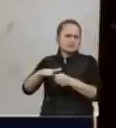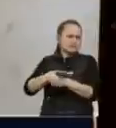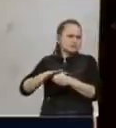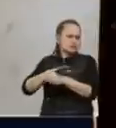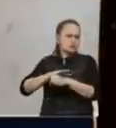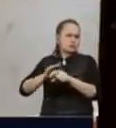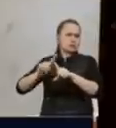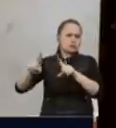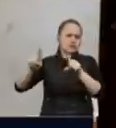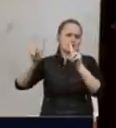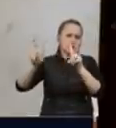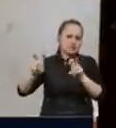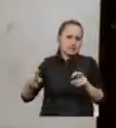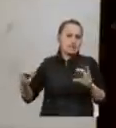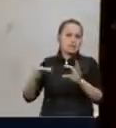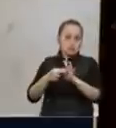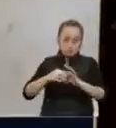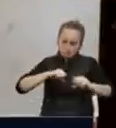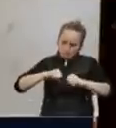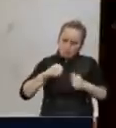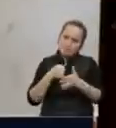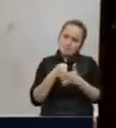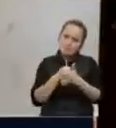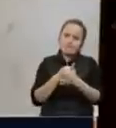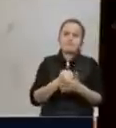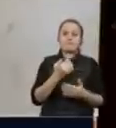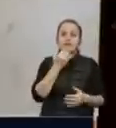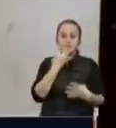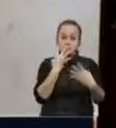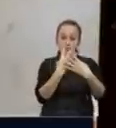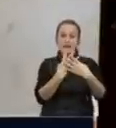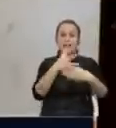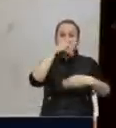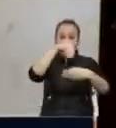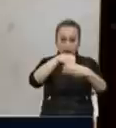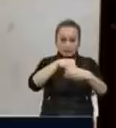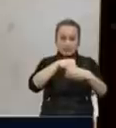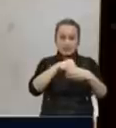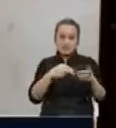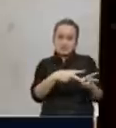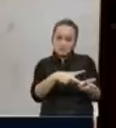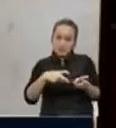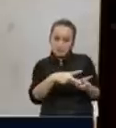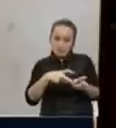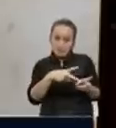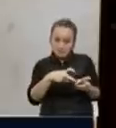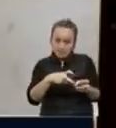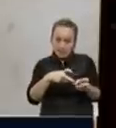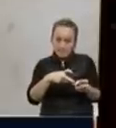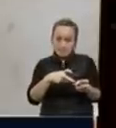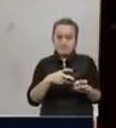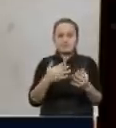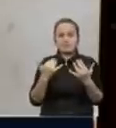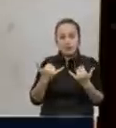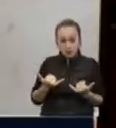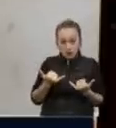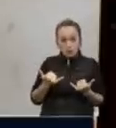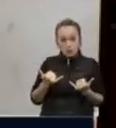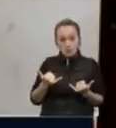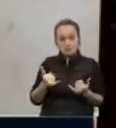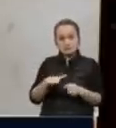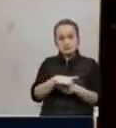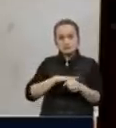circunstancia. No solo este de la extorsión desde las cárceles para llegar a hechos